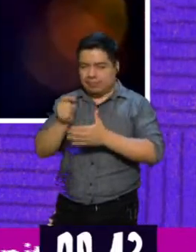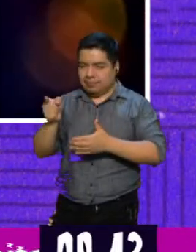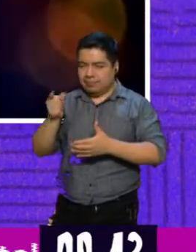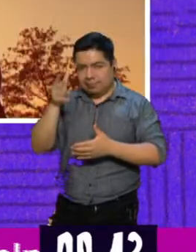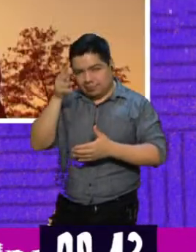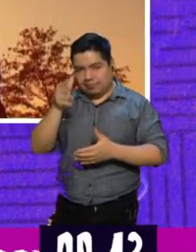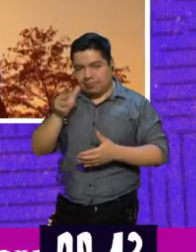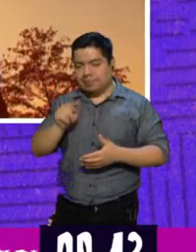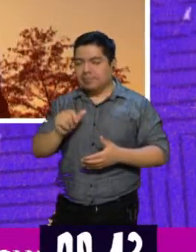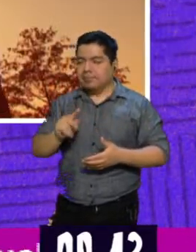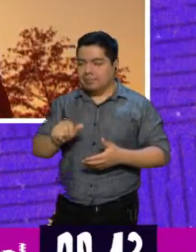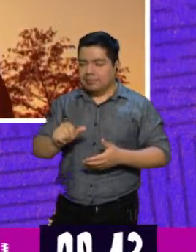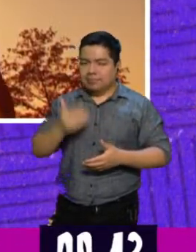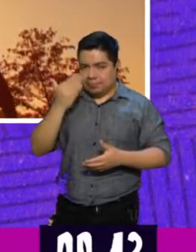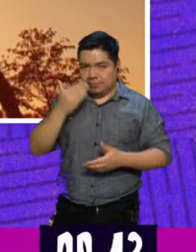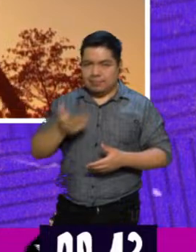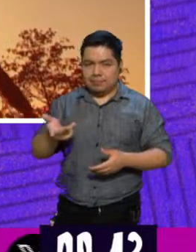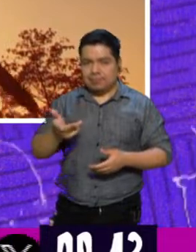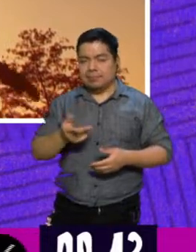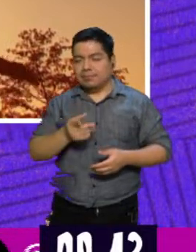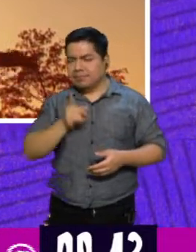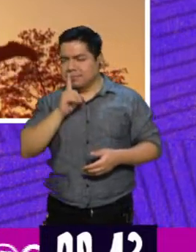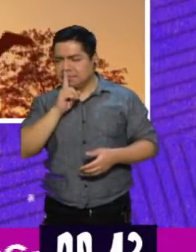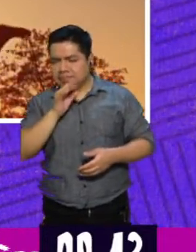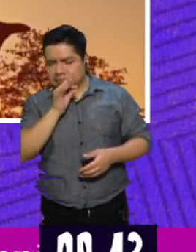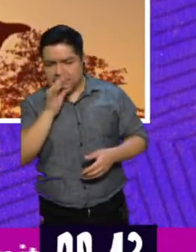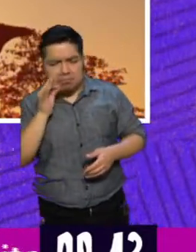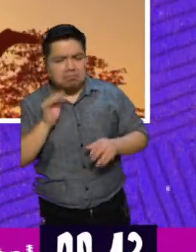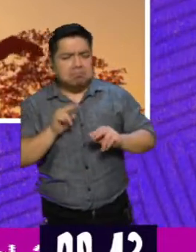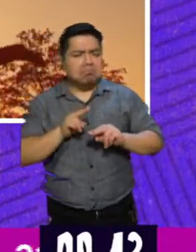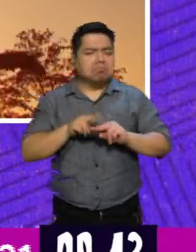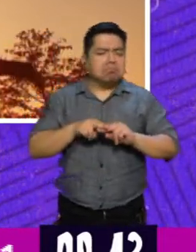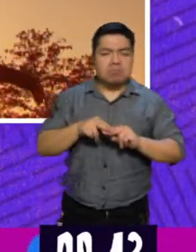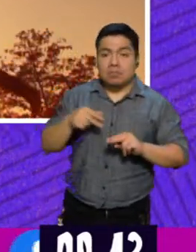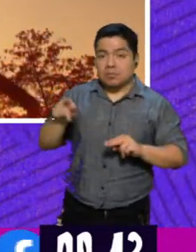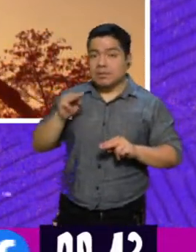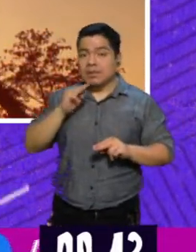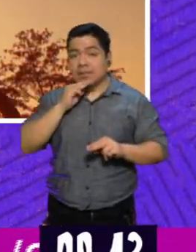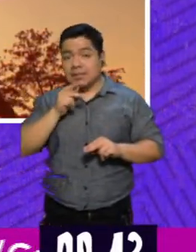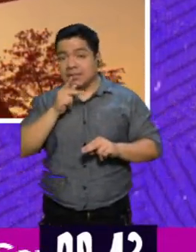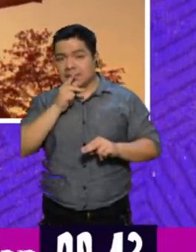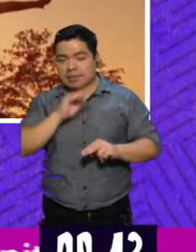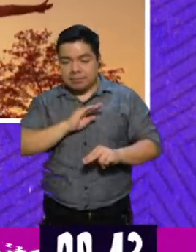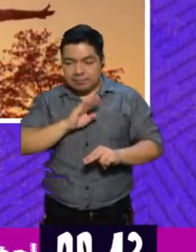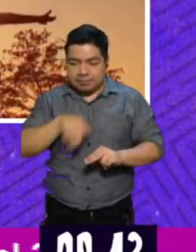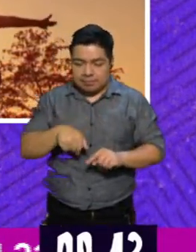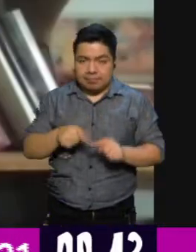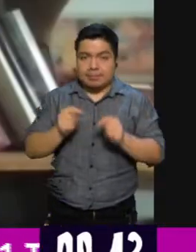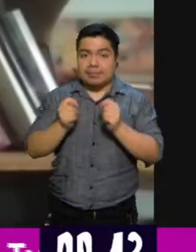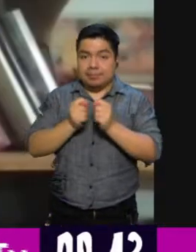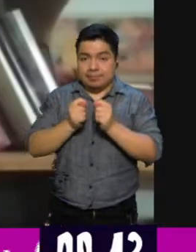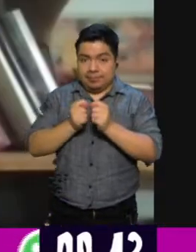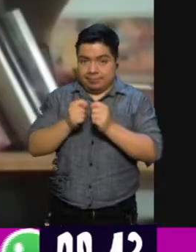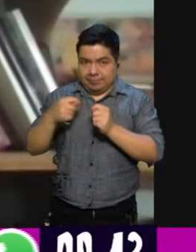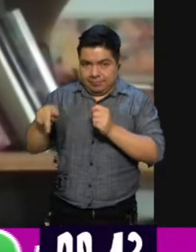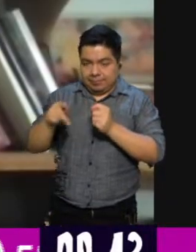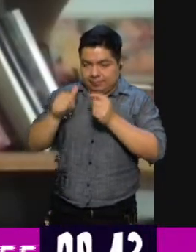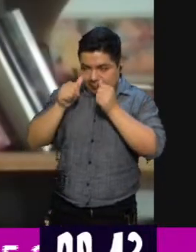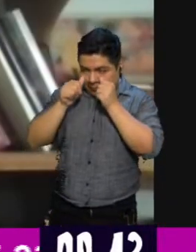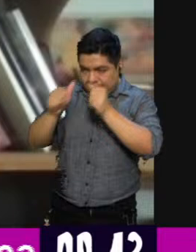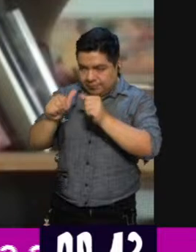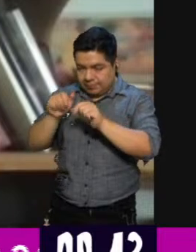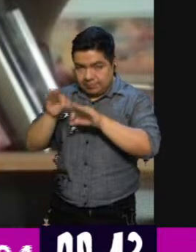Sí, sí. Era calladito, murieron sus padres y sus tíos se encargaron